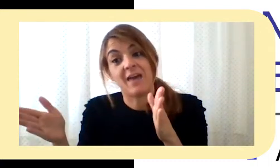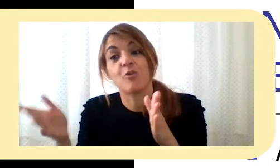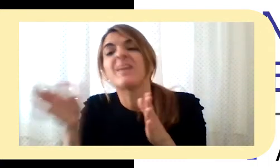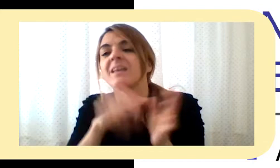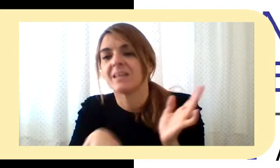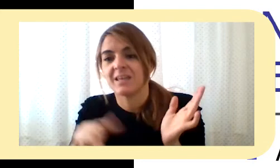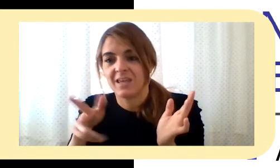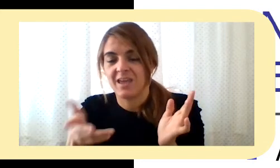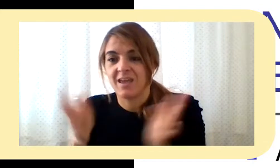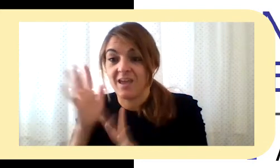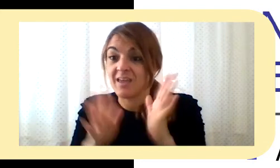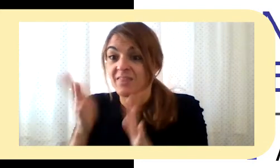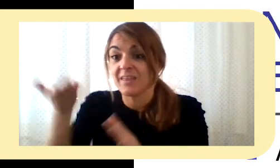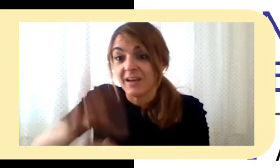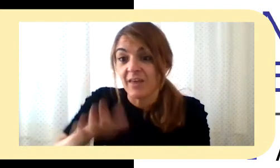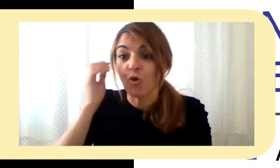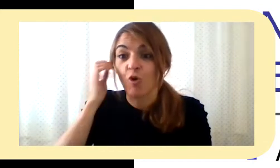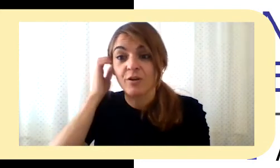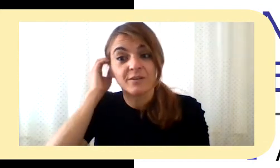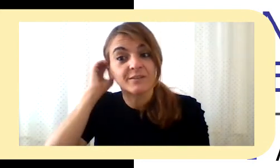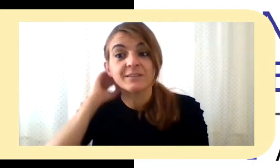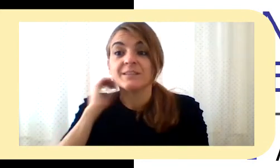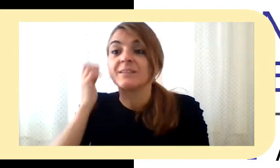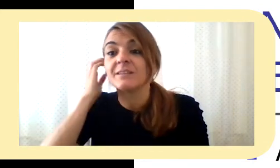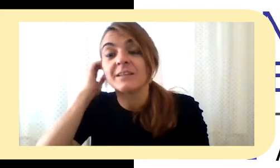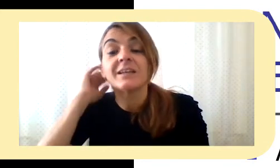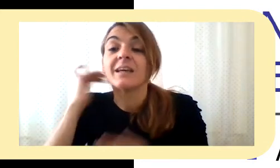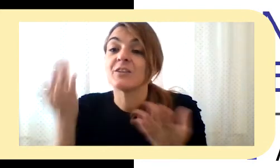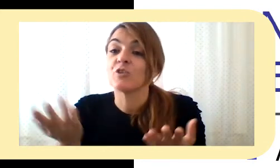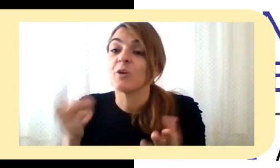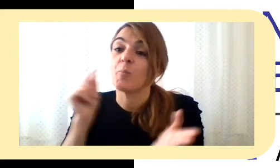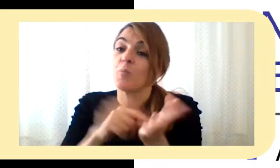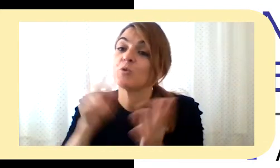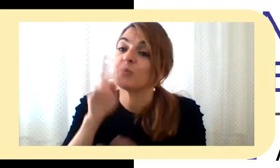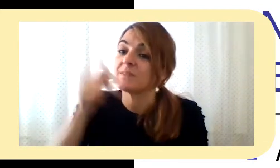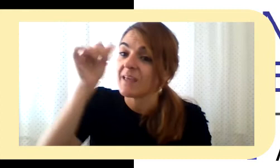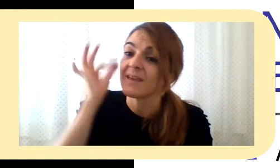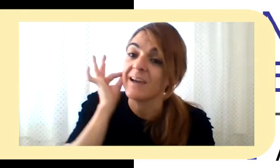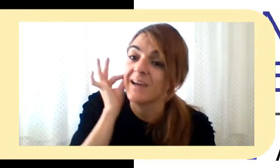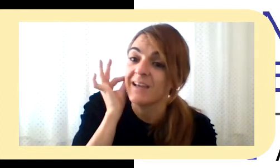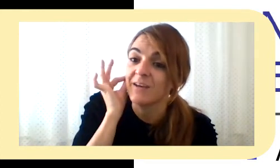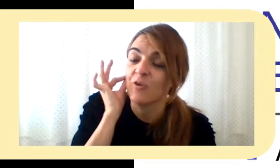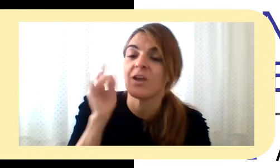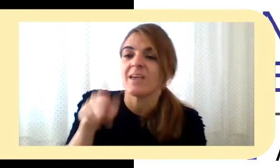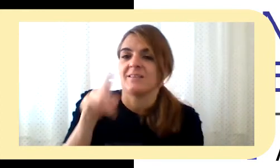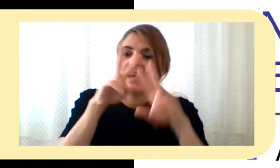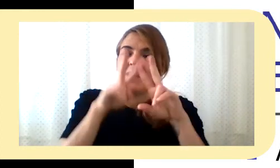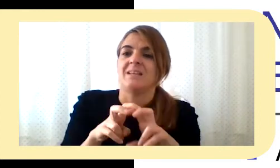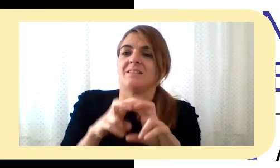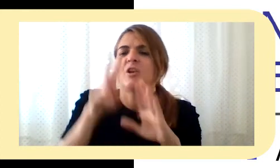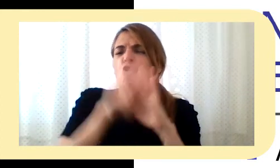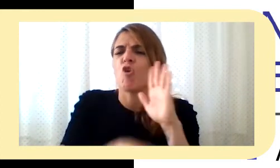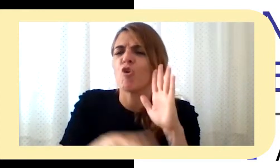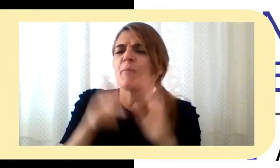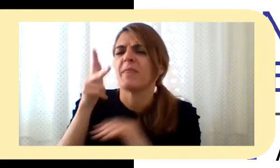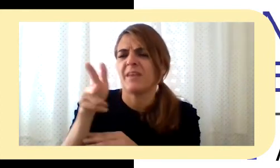en la perspectiva de género no solo estudiar mujeres, sino es análisis de normas, creencias, derechos, obligaciones y relaciones